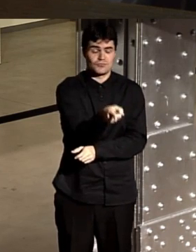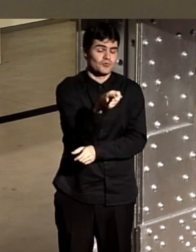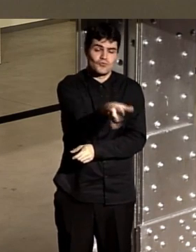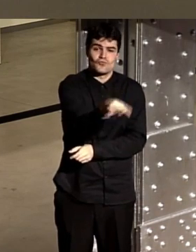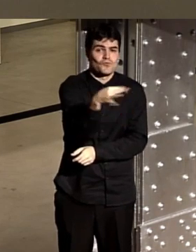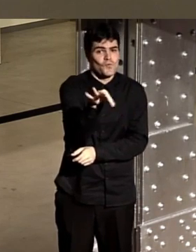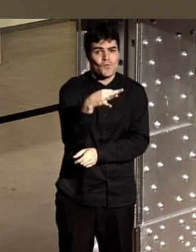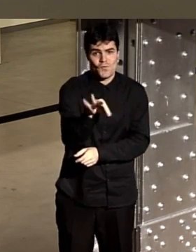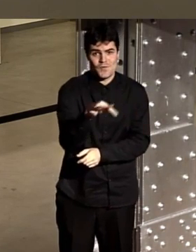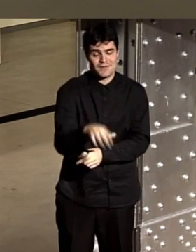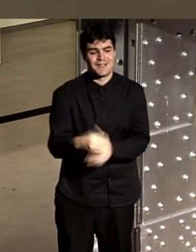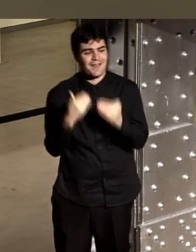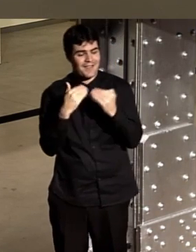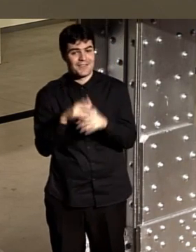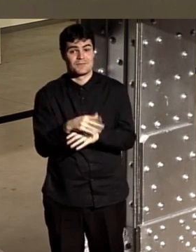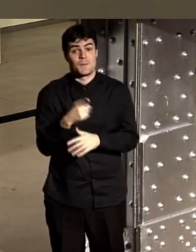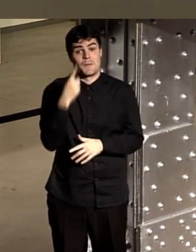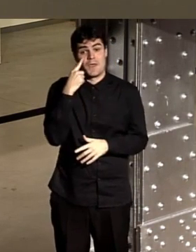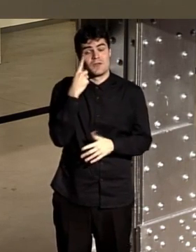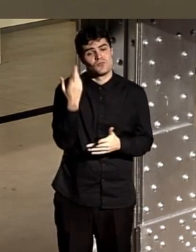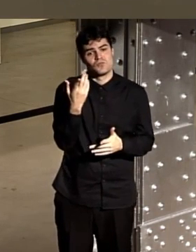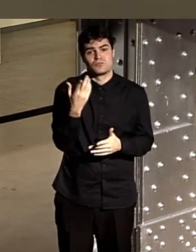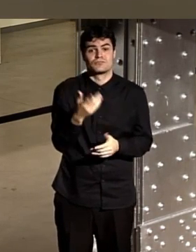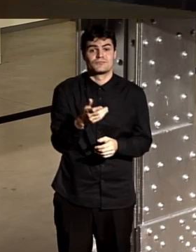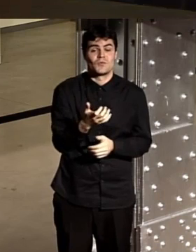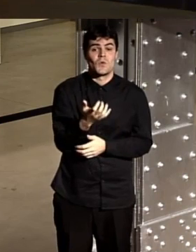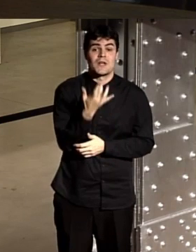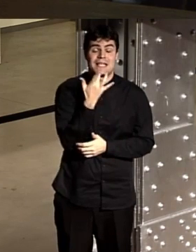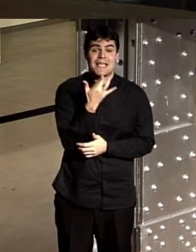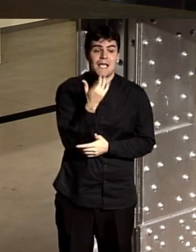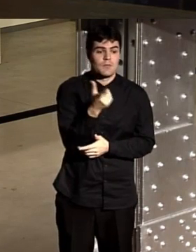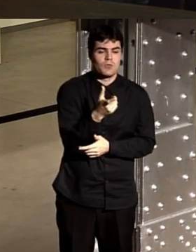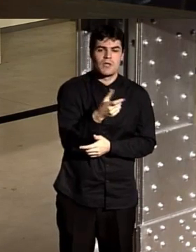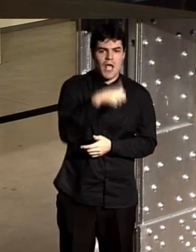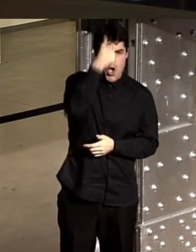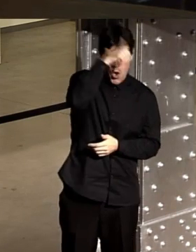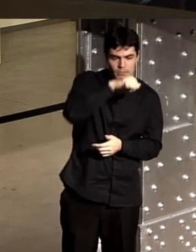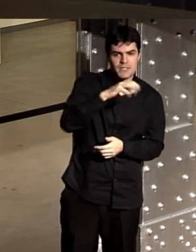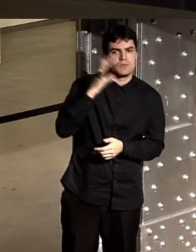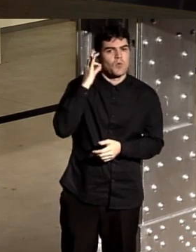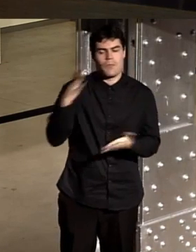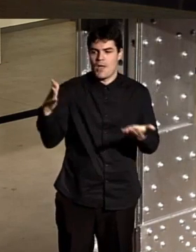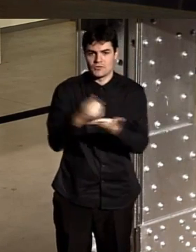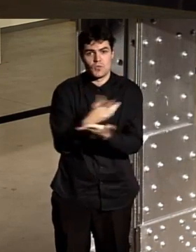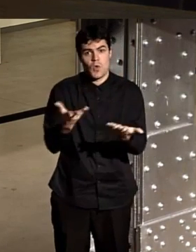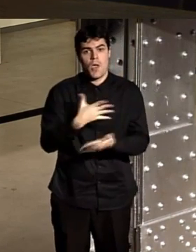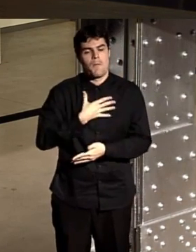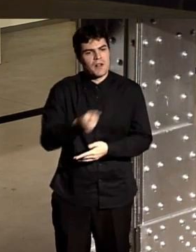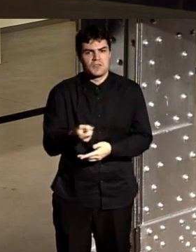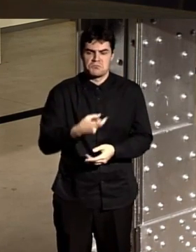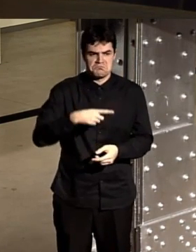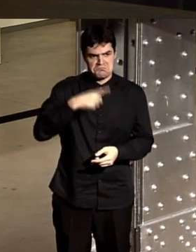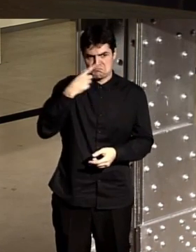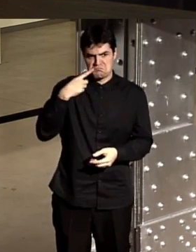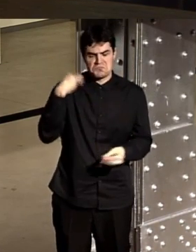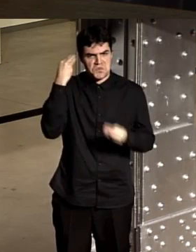Gracias. Y bueno, pues ojalá seas un ejemplo para las mujeres y para los hombres, ¿eh? Porque ser así de valiente no creo que sea cuestión de género, sino